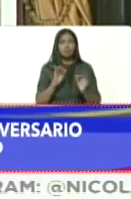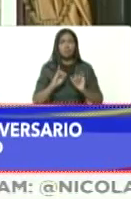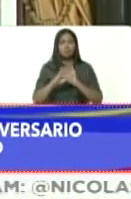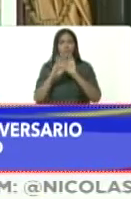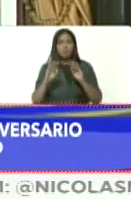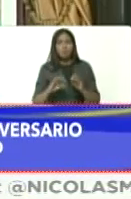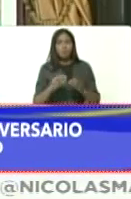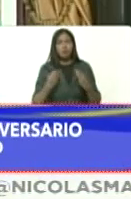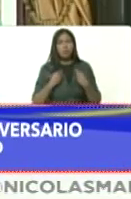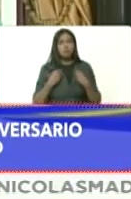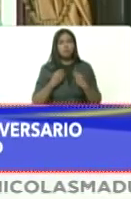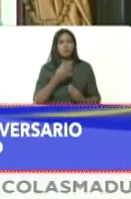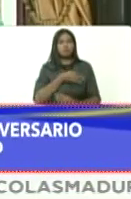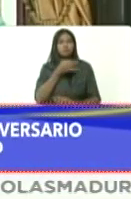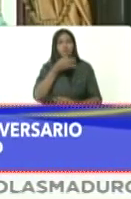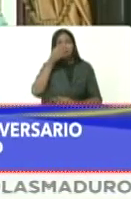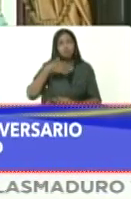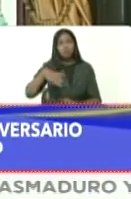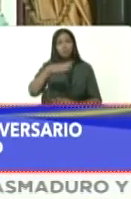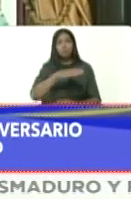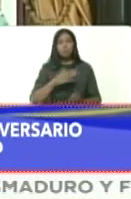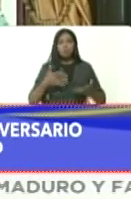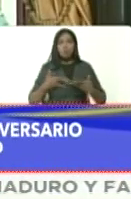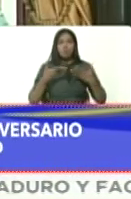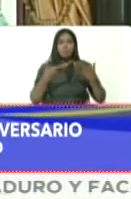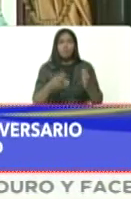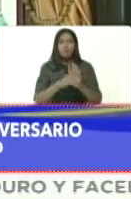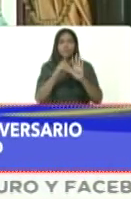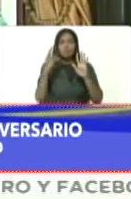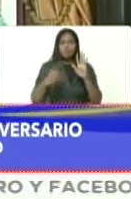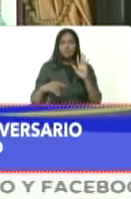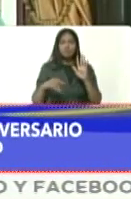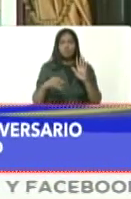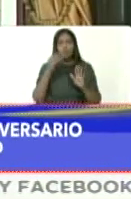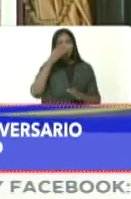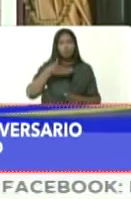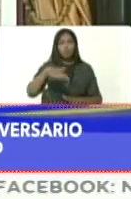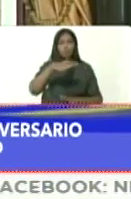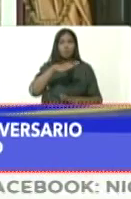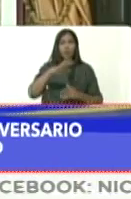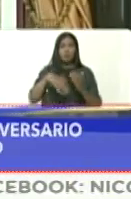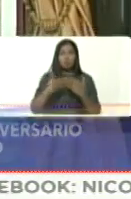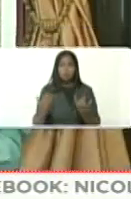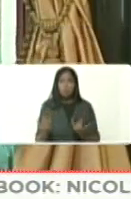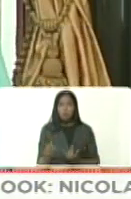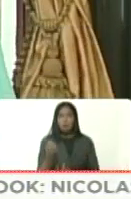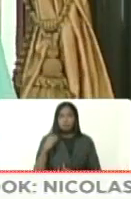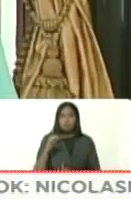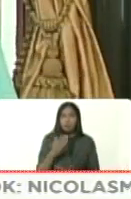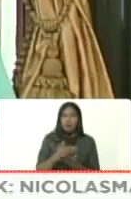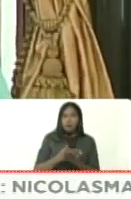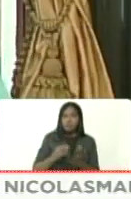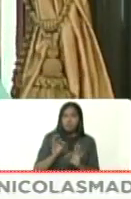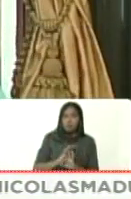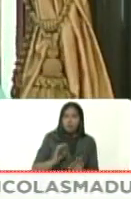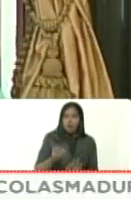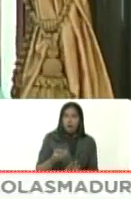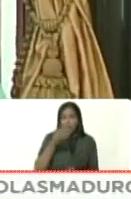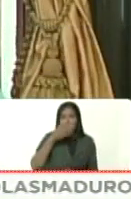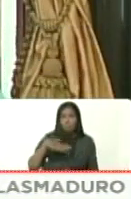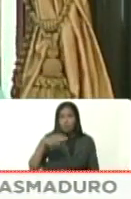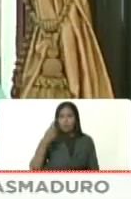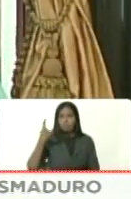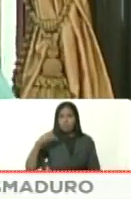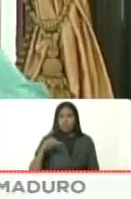vida social de los pueblos y le entregan derechos a los pueblos que jamás tuvieron, Aristóbulo. Cuando nuestros pueblos tuvieron derecho